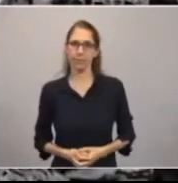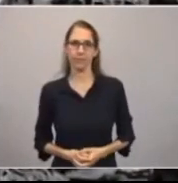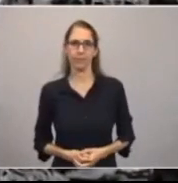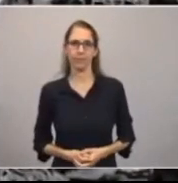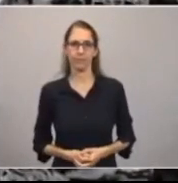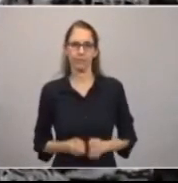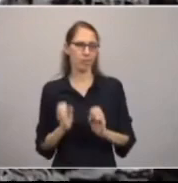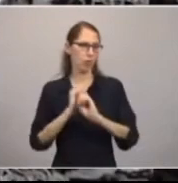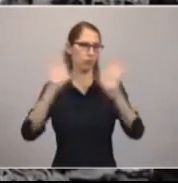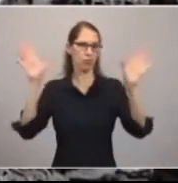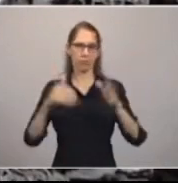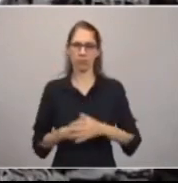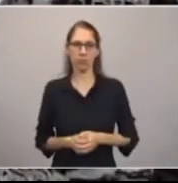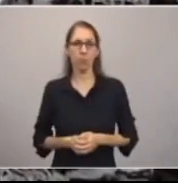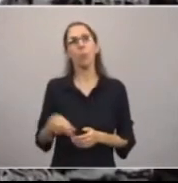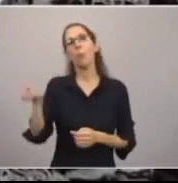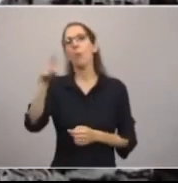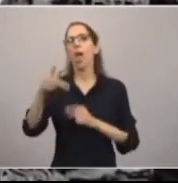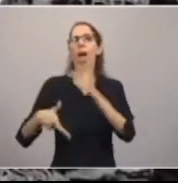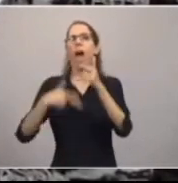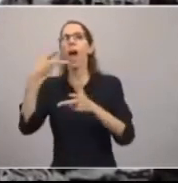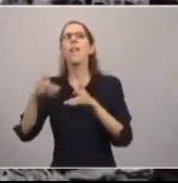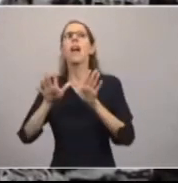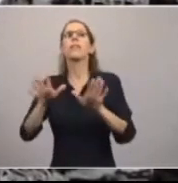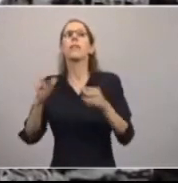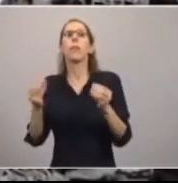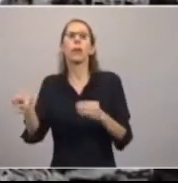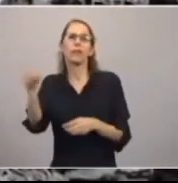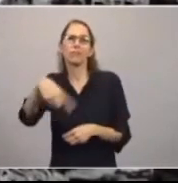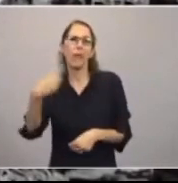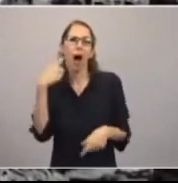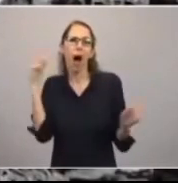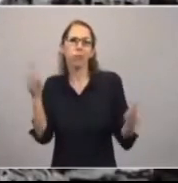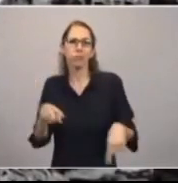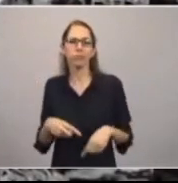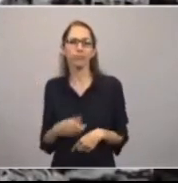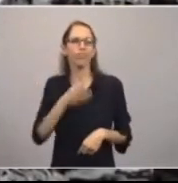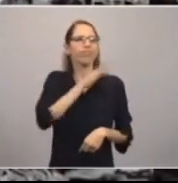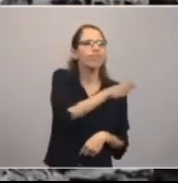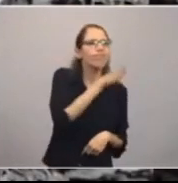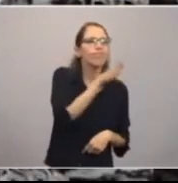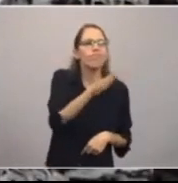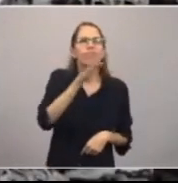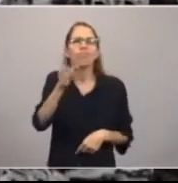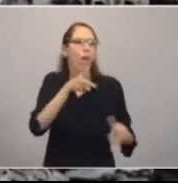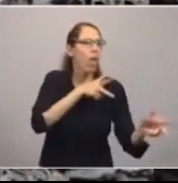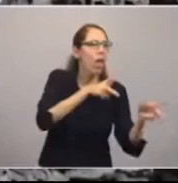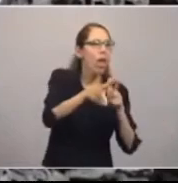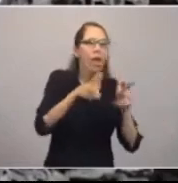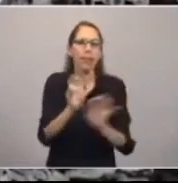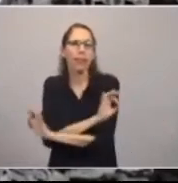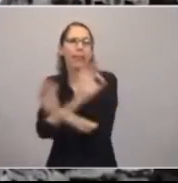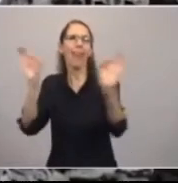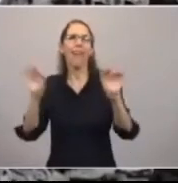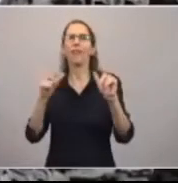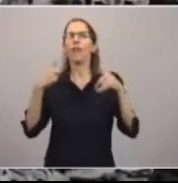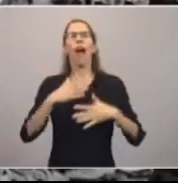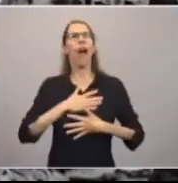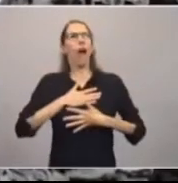Espantoso, porque lo dicen así porque no conocen, porque no recorren, y porque entonces tampoco lo sienten ni pueden ver cuáles son